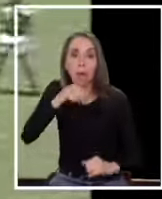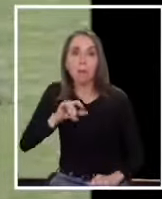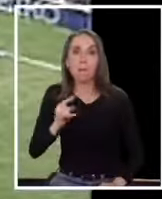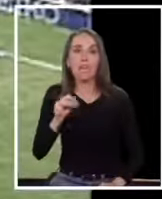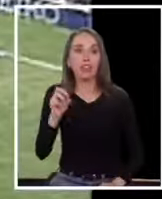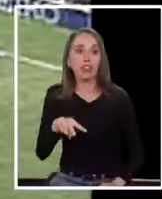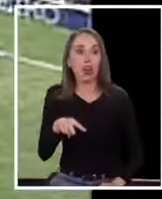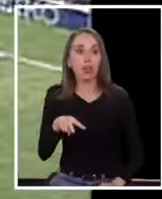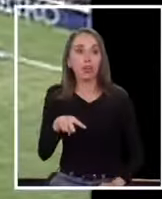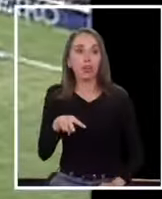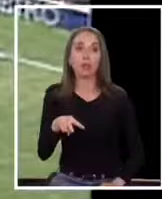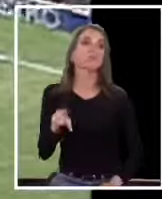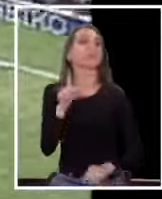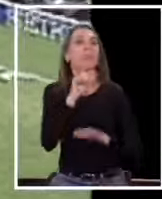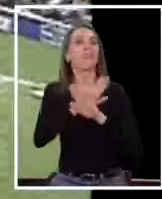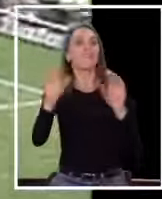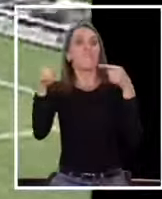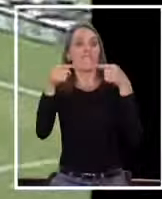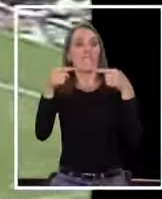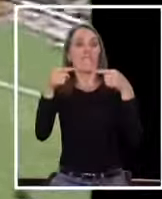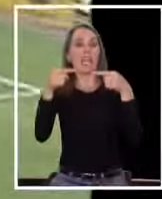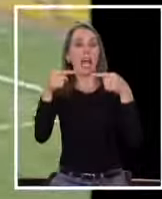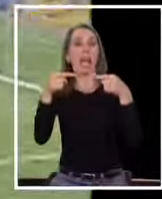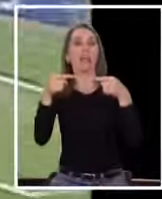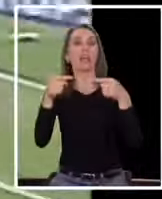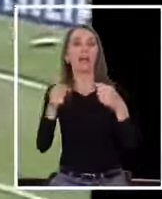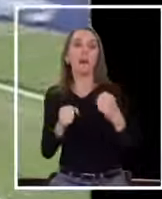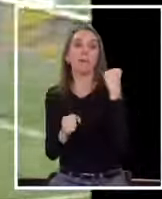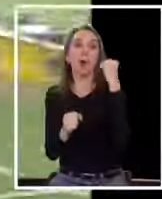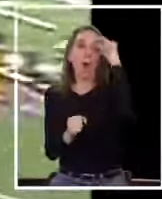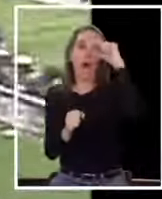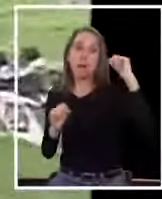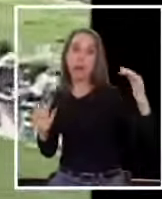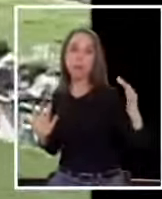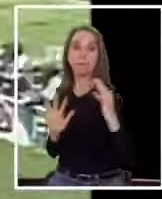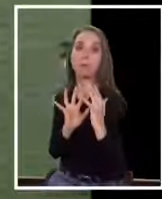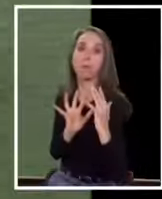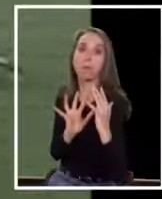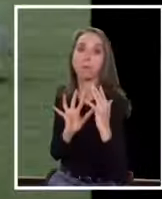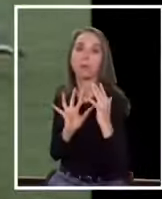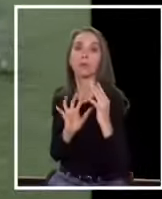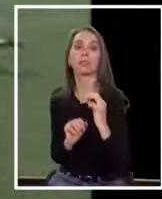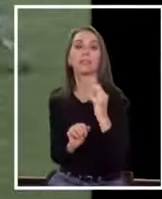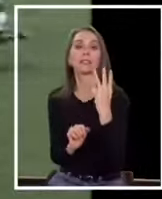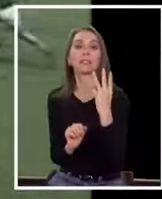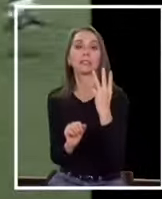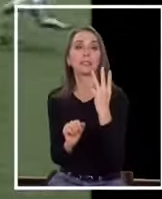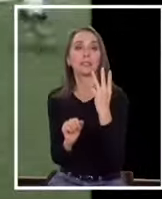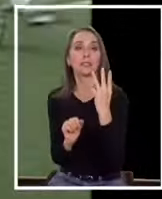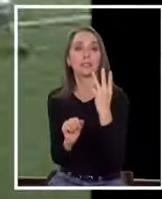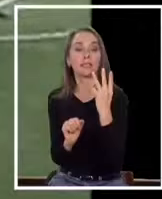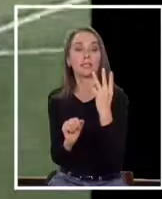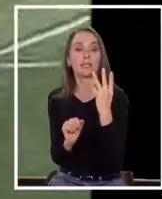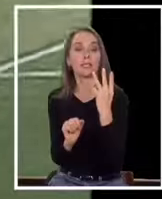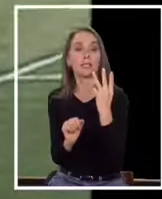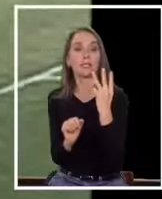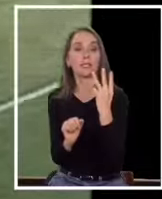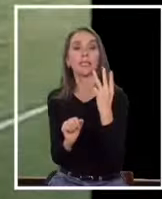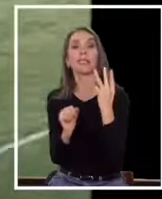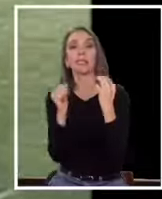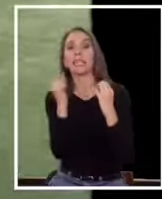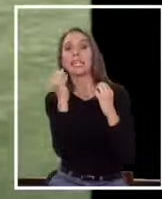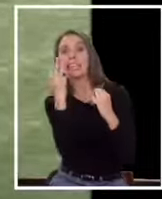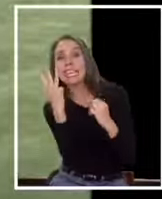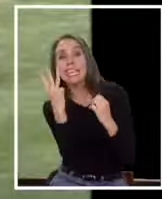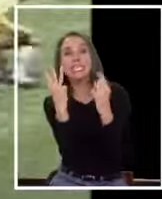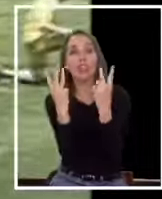Miller. En la final chocaron con la siempre potente Alemania con un 3-2 que le dio a la Argentina su segunda